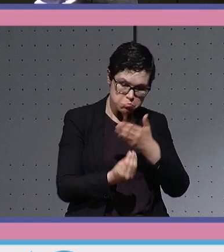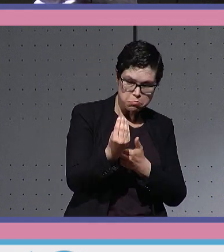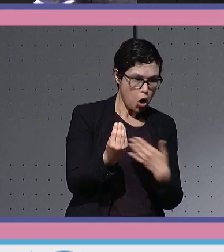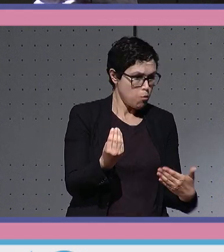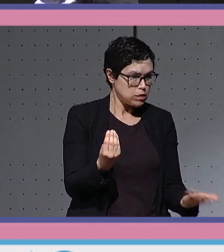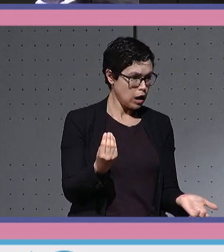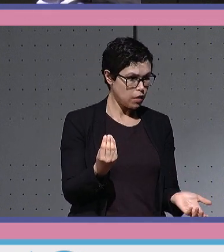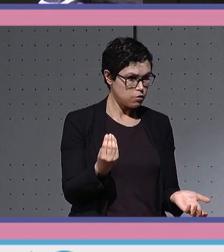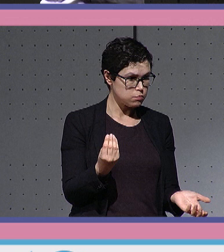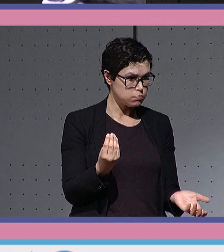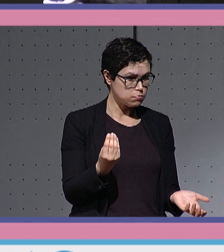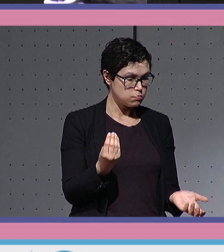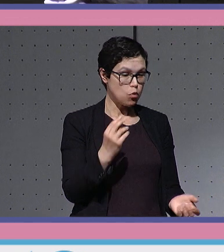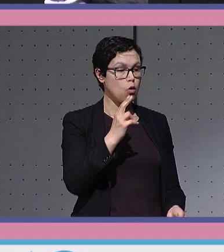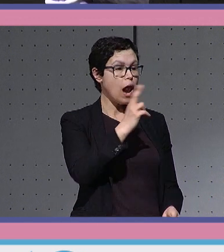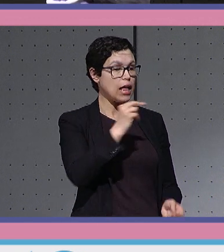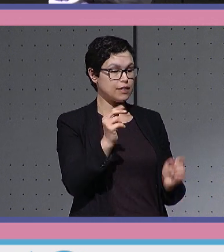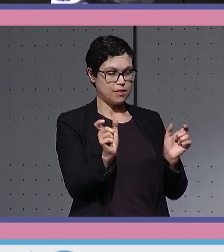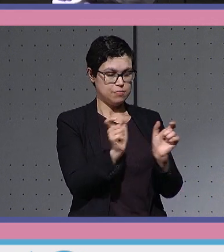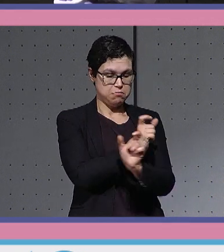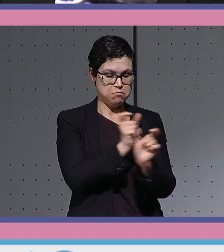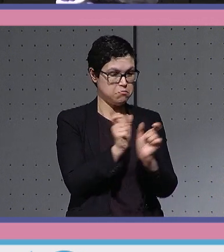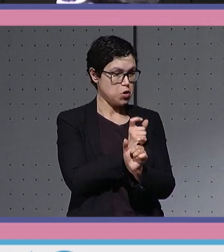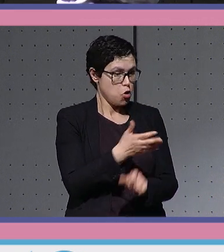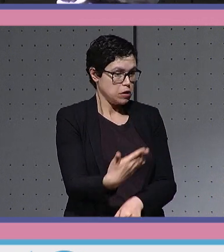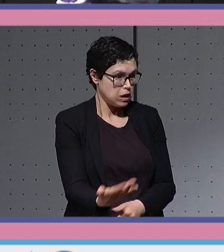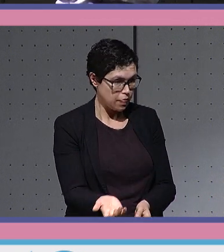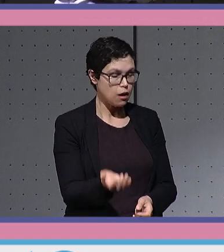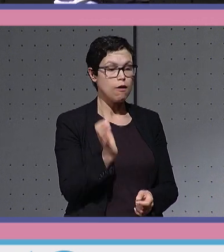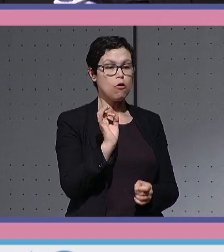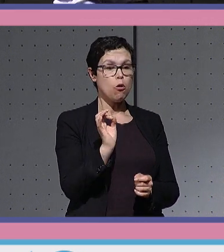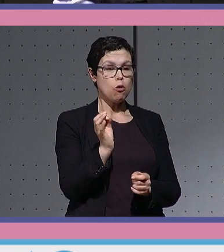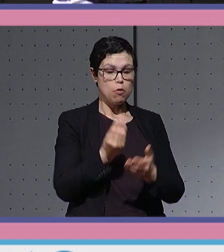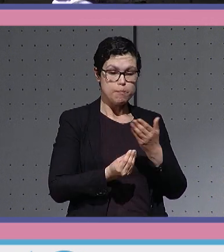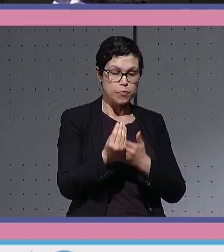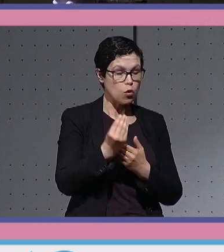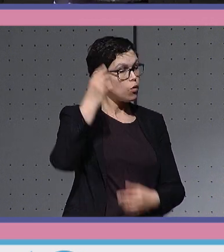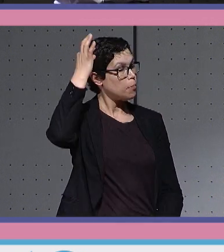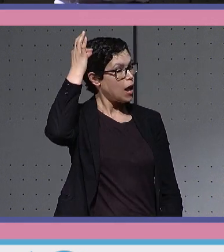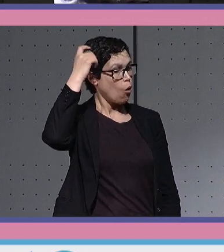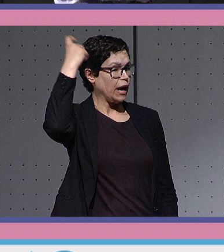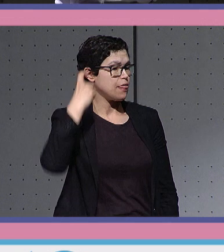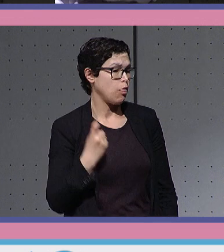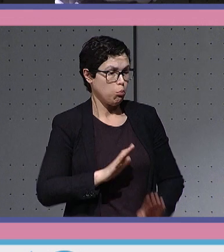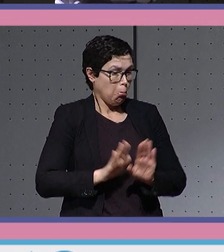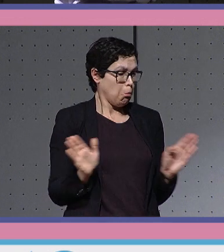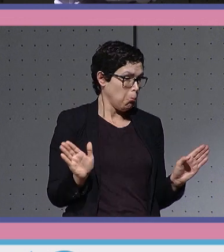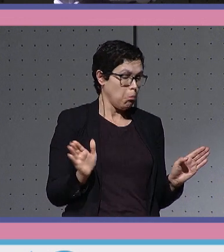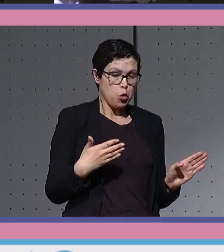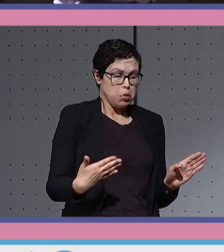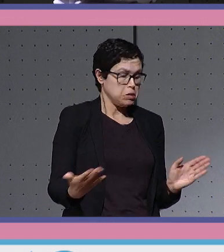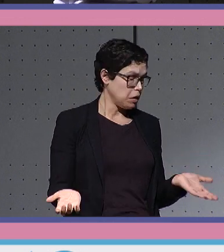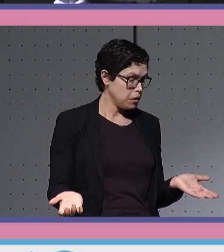palabra. Dice lo mismo. Otras veces no dice nada importante. Dice que el pelo se te ha rizado. Bueno, no pasa